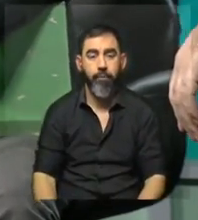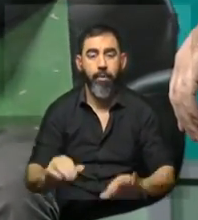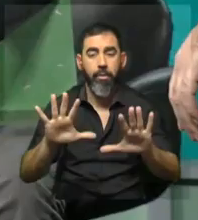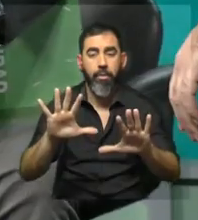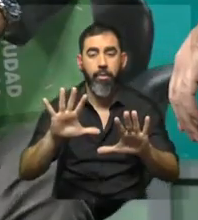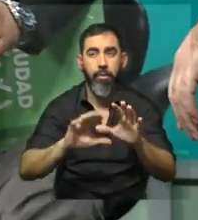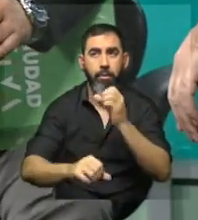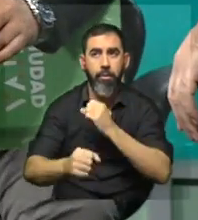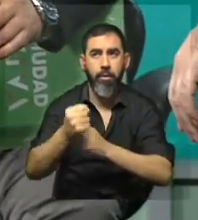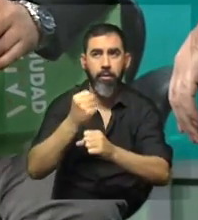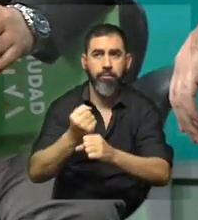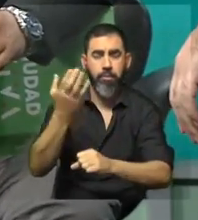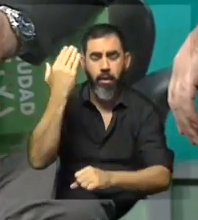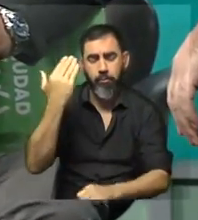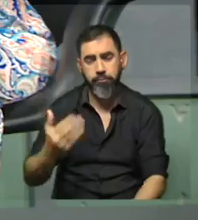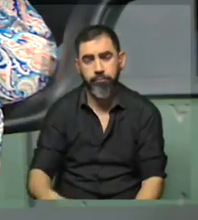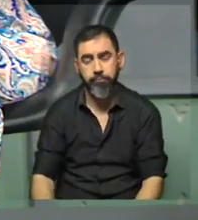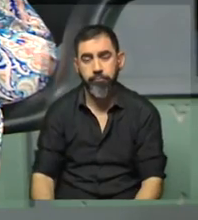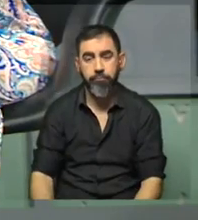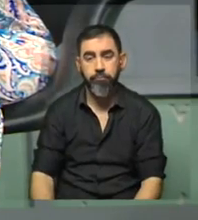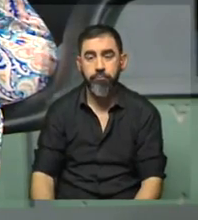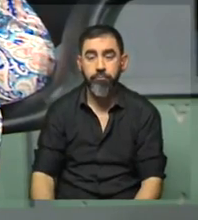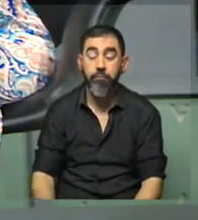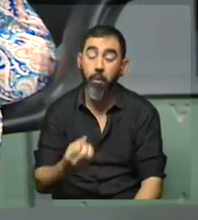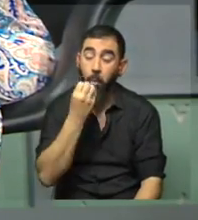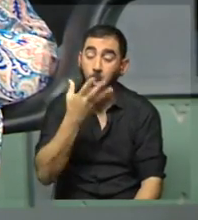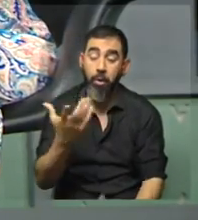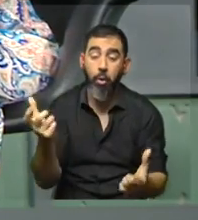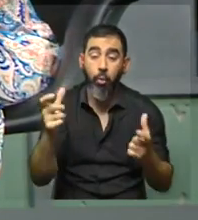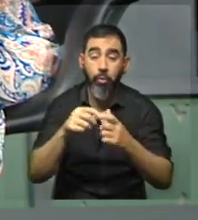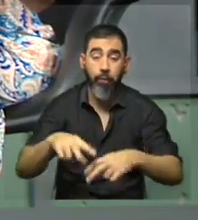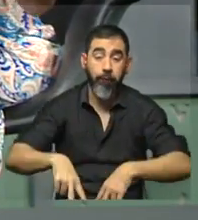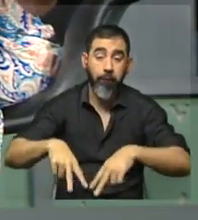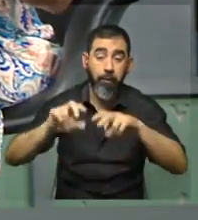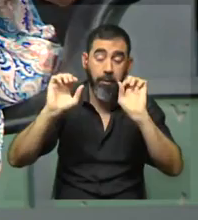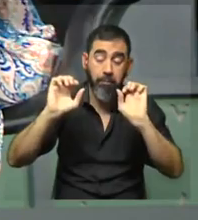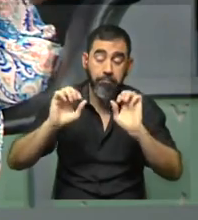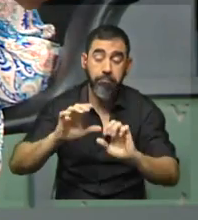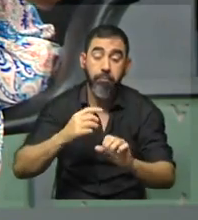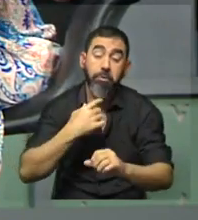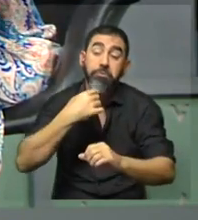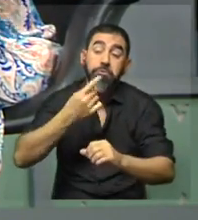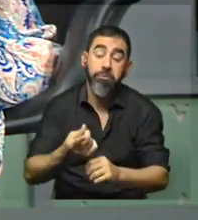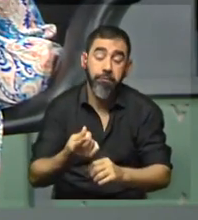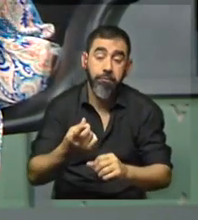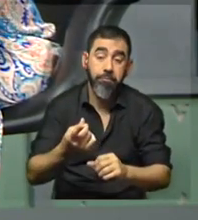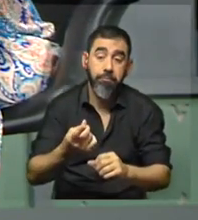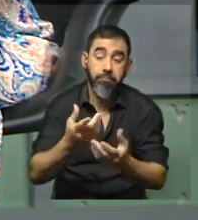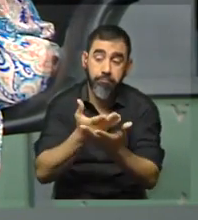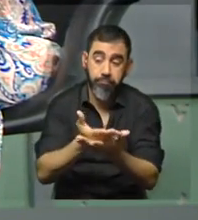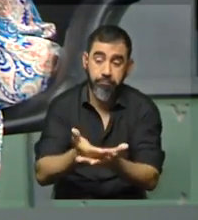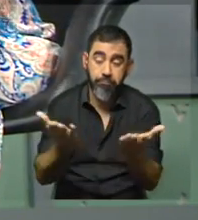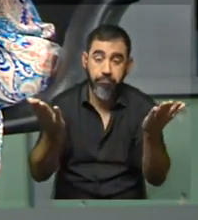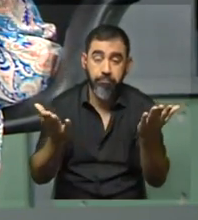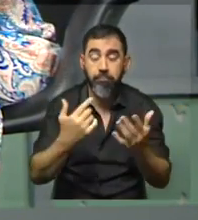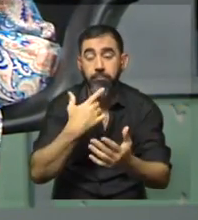Sí, ¿no? tranquilamente. Bueno, bienvenida a las comisiones investigadoras. Igual, si ese instrumento existe y está hecho para poner sobre la mesa